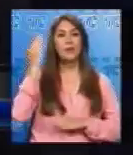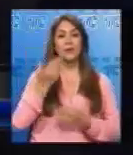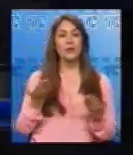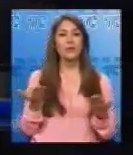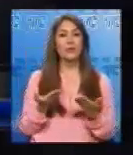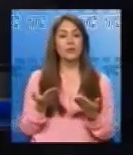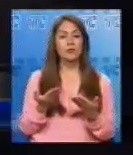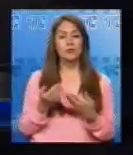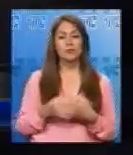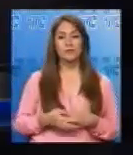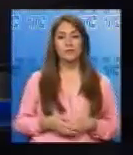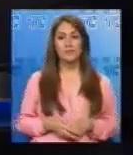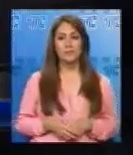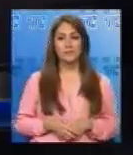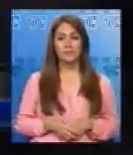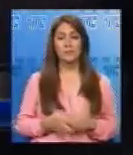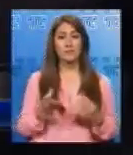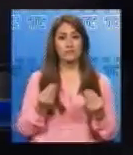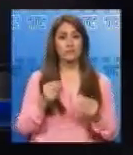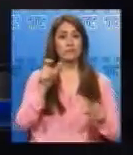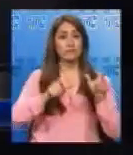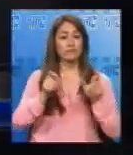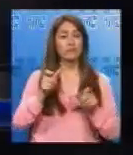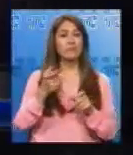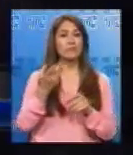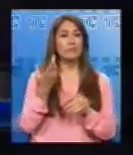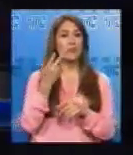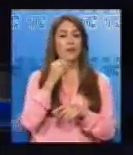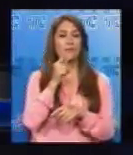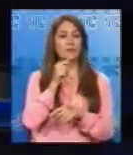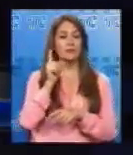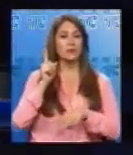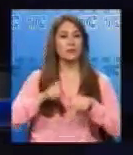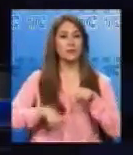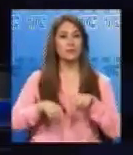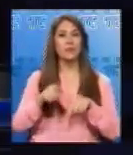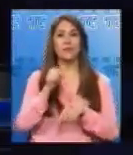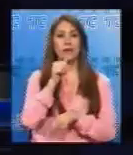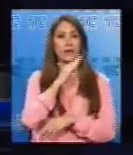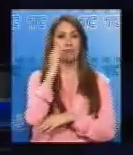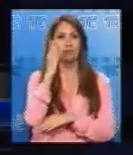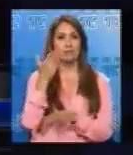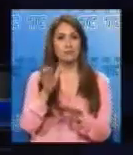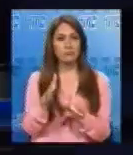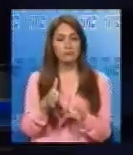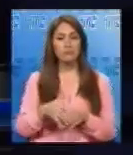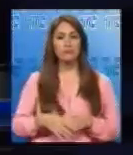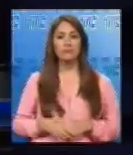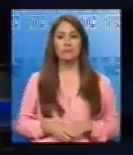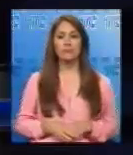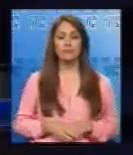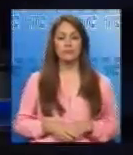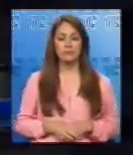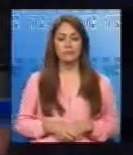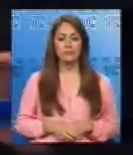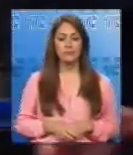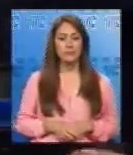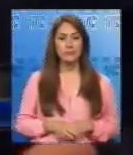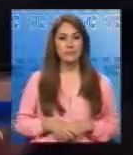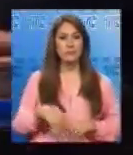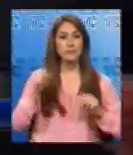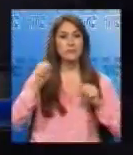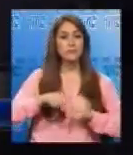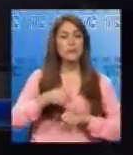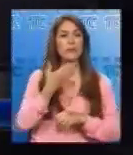orden mundial, que muchas veces no solo es injusto, sino inmoral, lleno de dobles estándares, ¿no? Movilidad